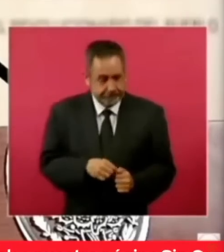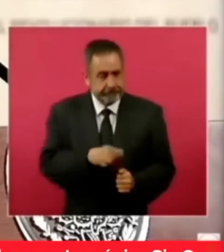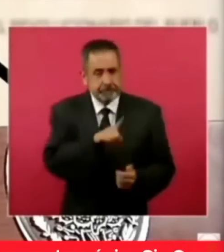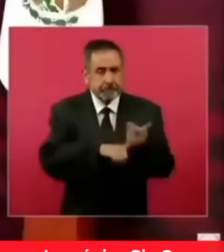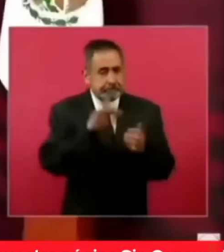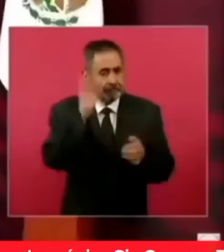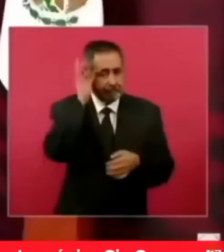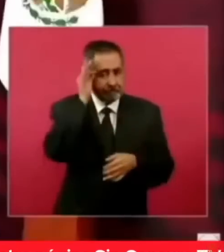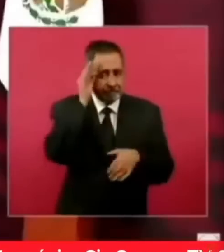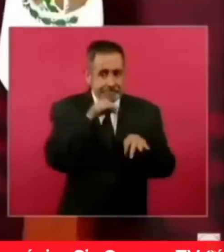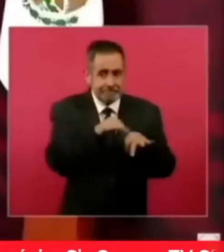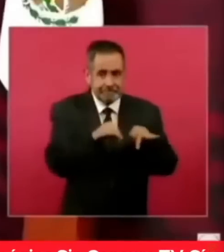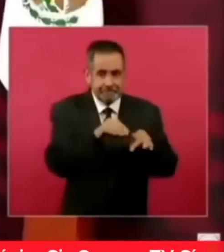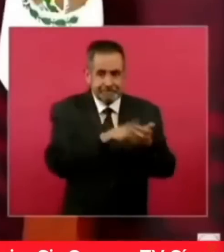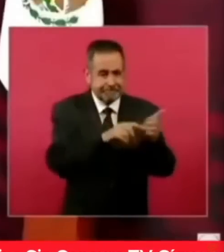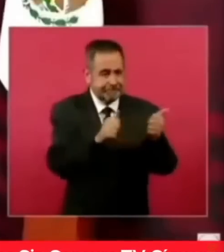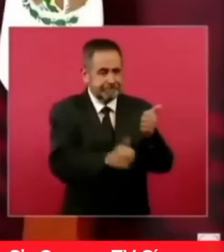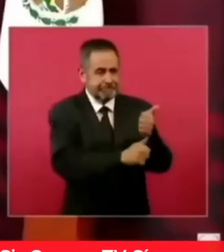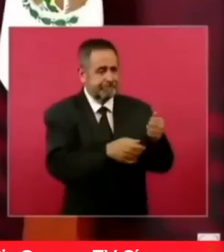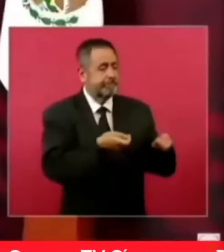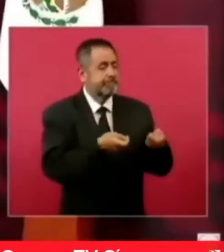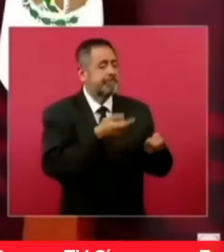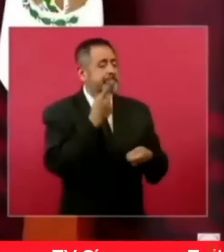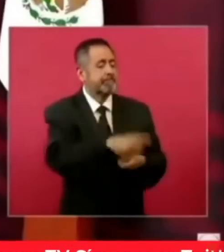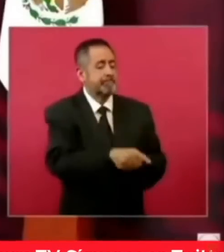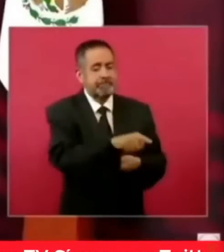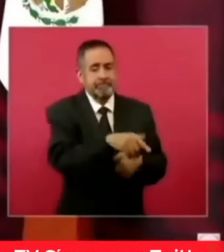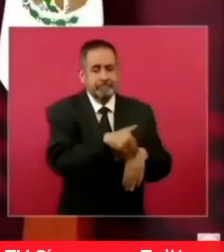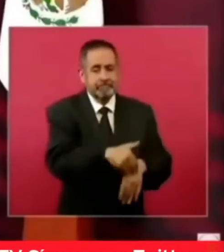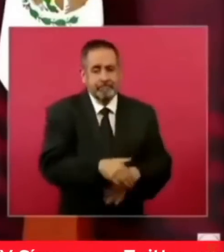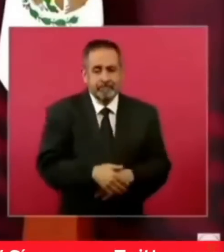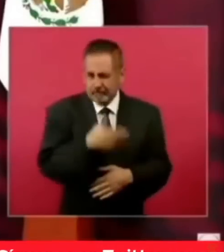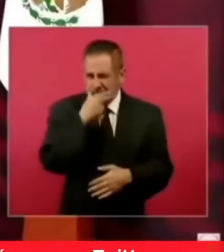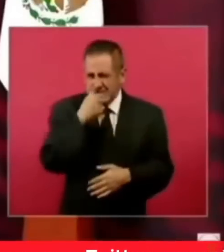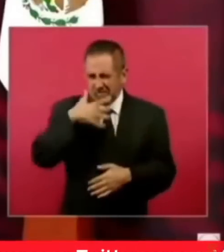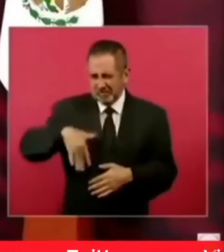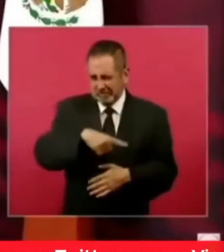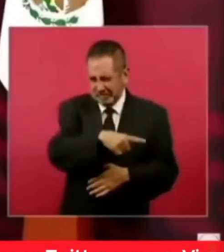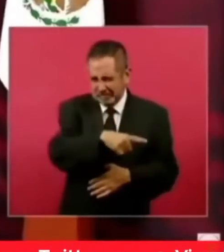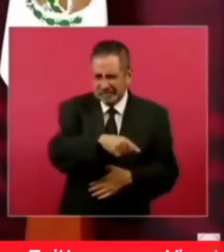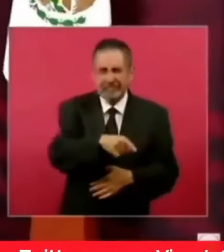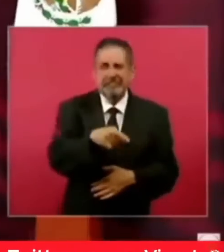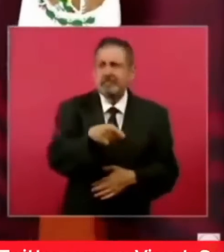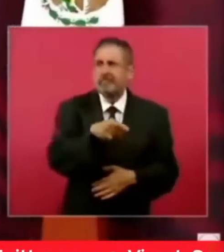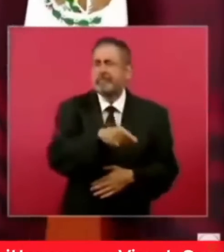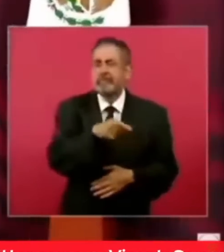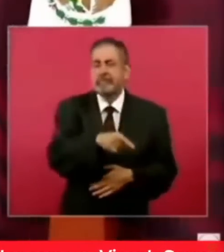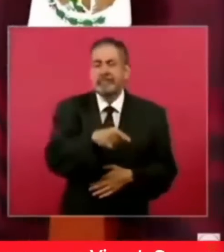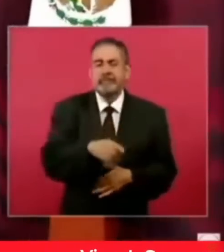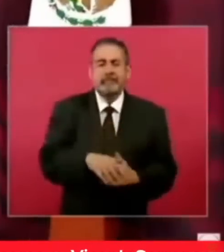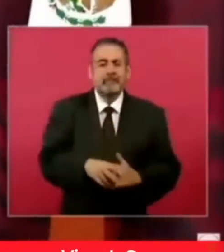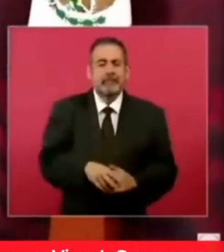empleados de la oligarquía. Este señor fue